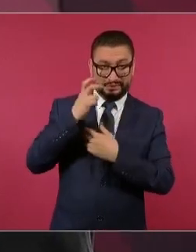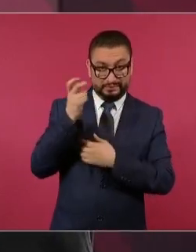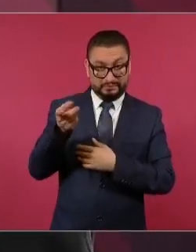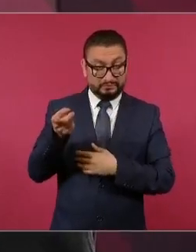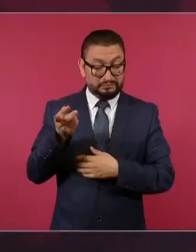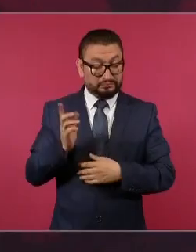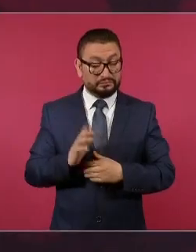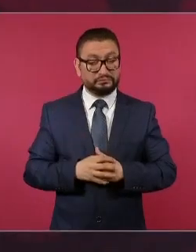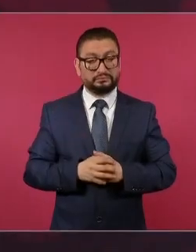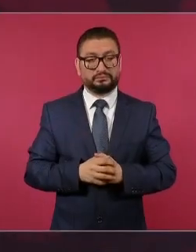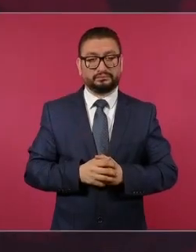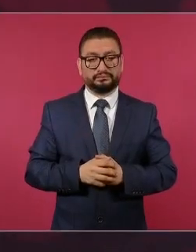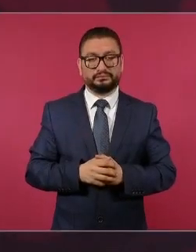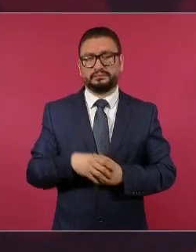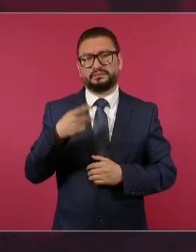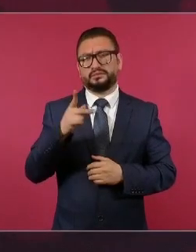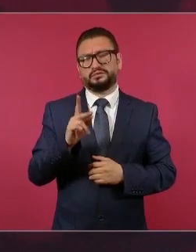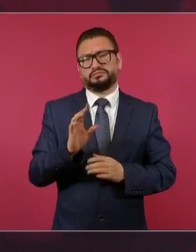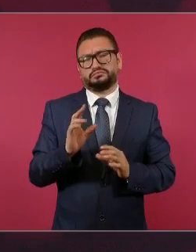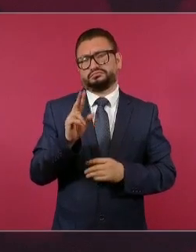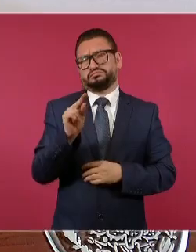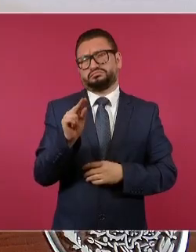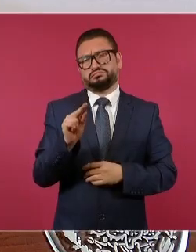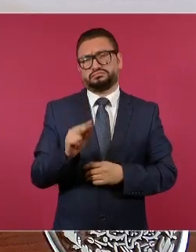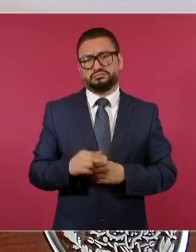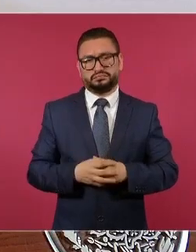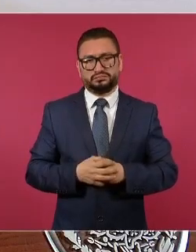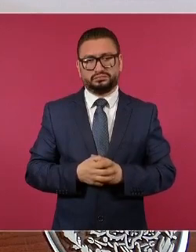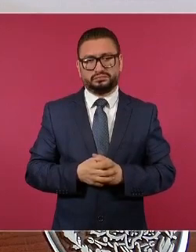Aquiles. Pero no,